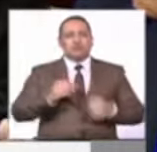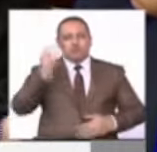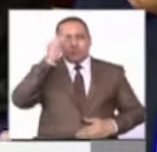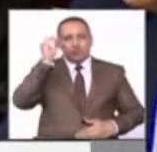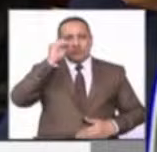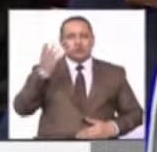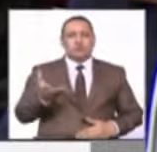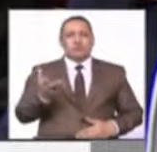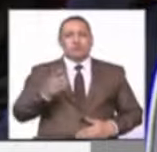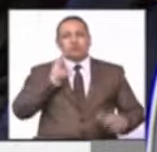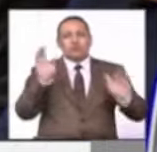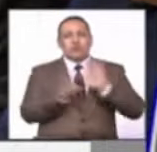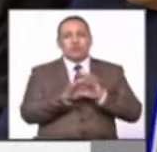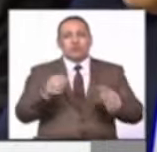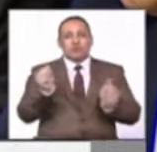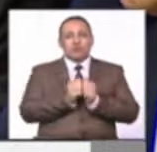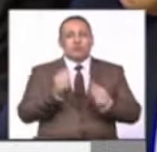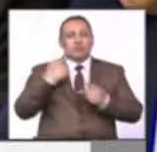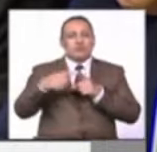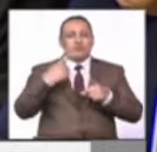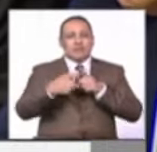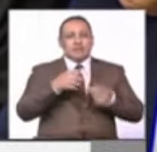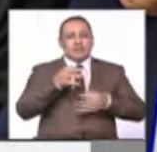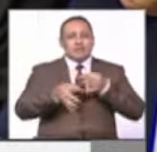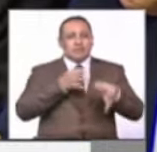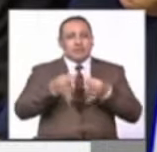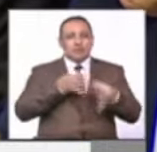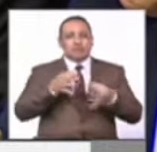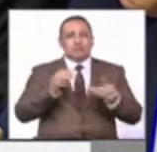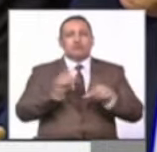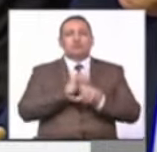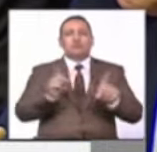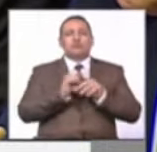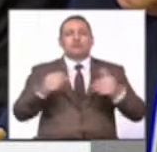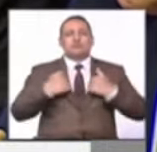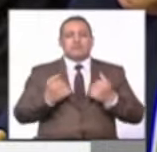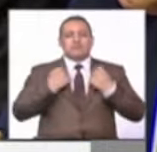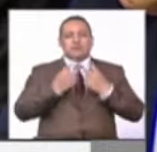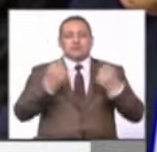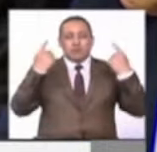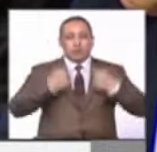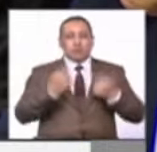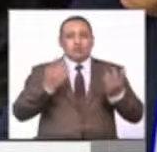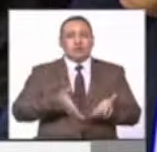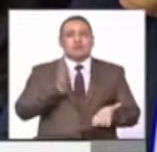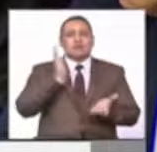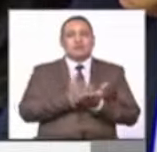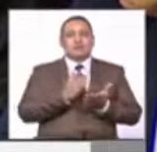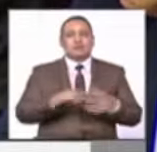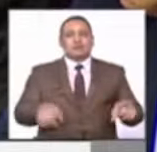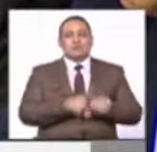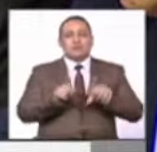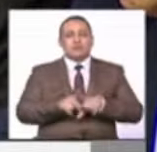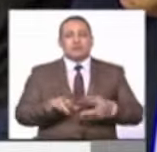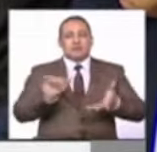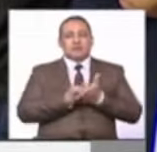discrepancia de Los criterios interpretativos no da lugar a una sanción como la que